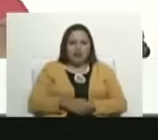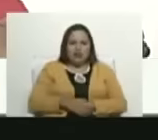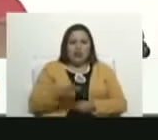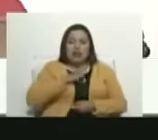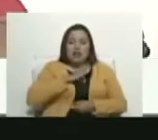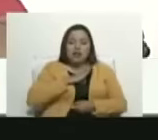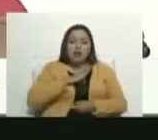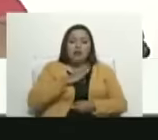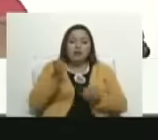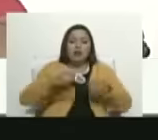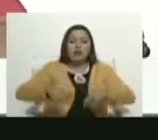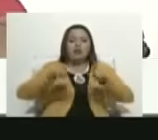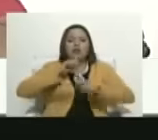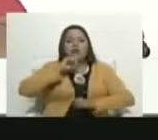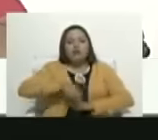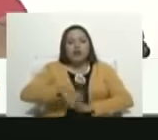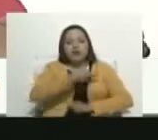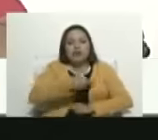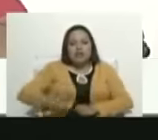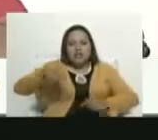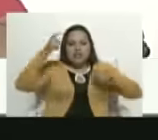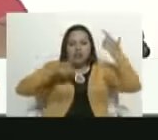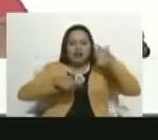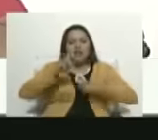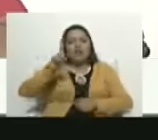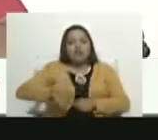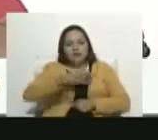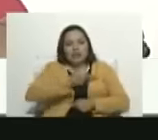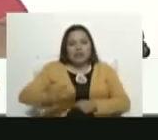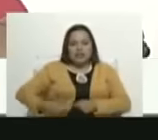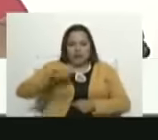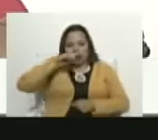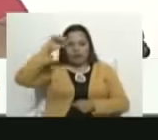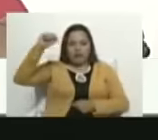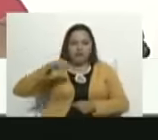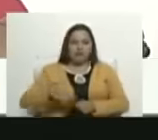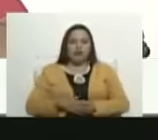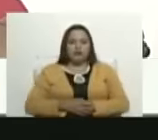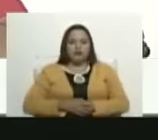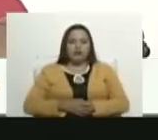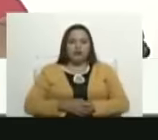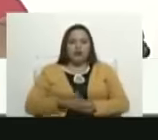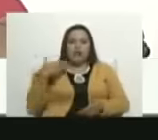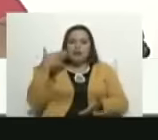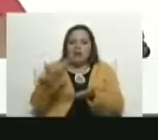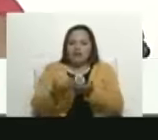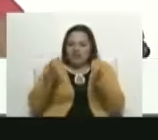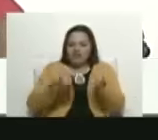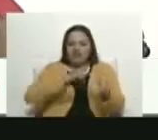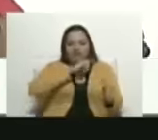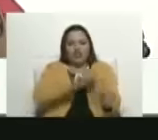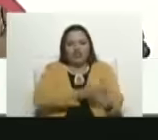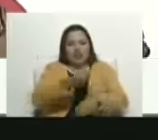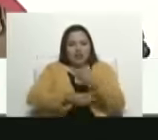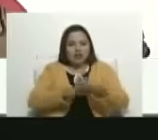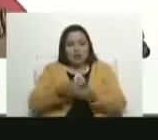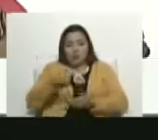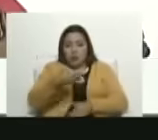posición histórica que tuvo el comandante Chávez y que ha tenido el presidente Nicolás Maduro, de reclamar con la fuerza que se ha hecho. Yo lo